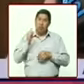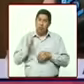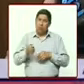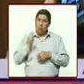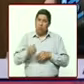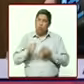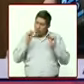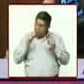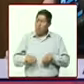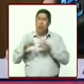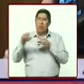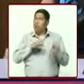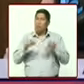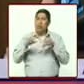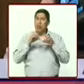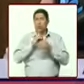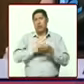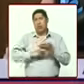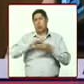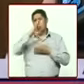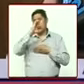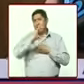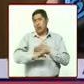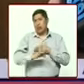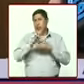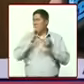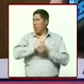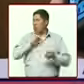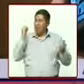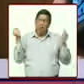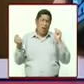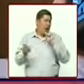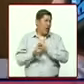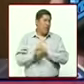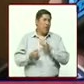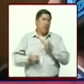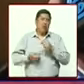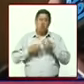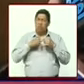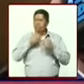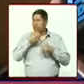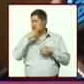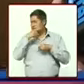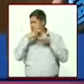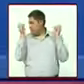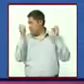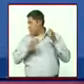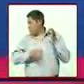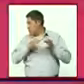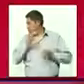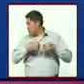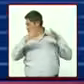también se pueda realizar en diciembre y de esa forma pues cambiar toda esta justicia podrida que está actualmente en nuestro país.